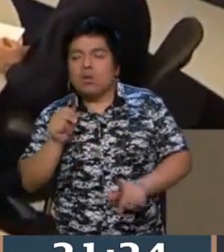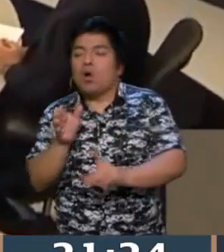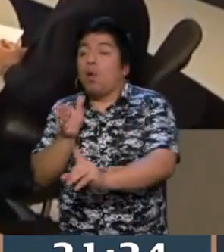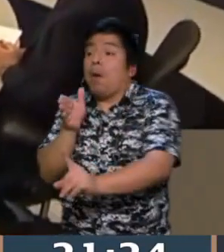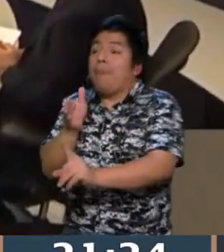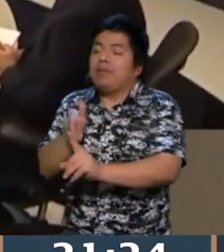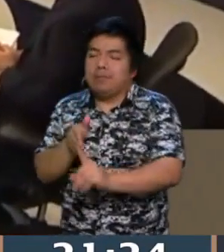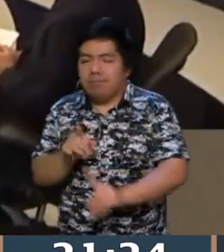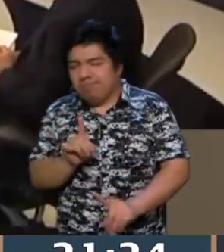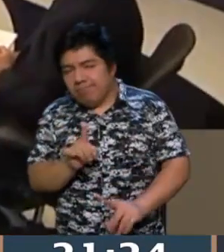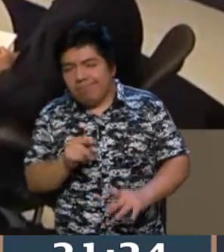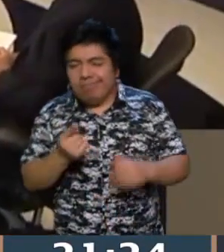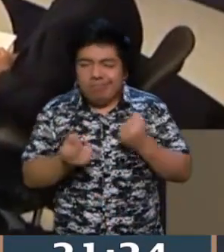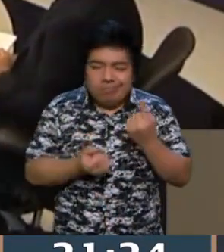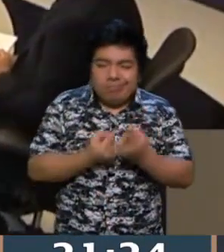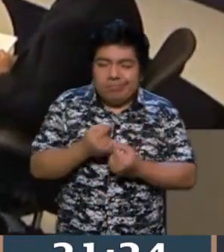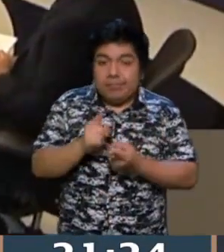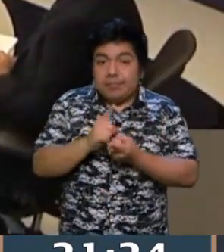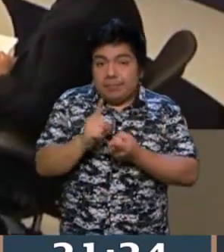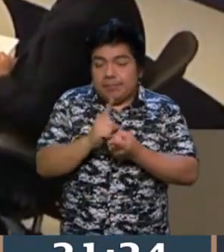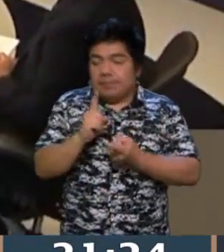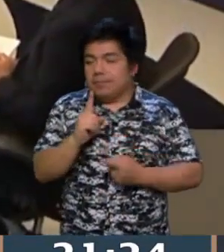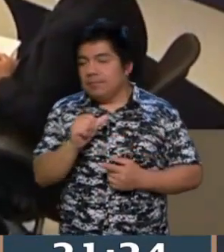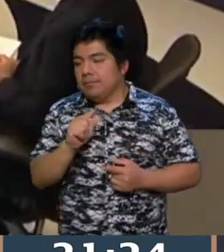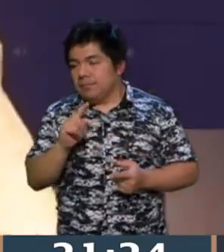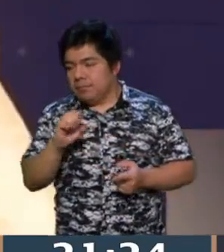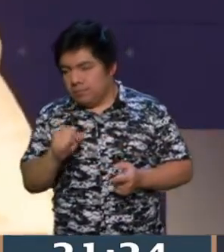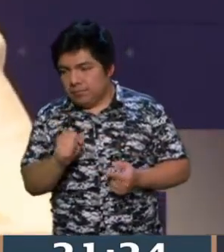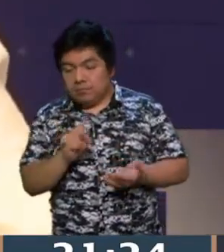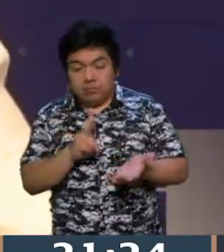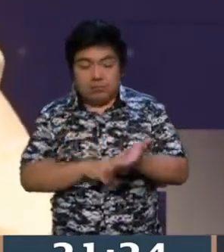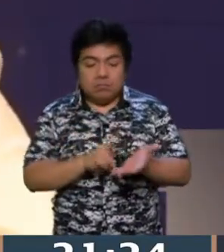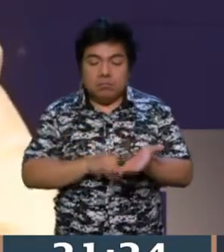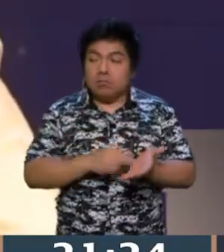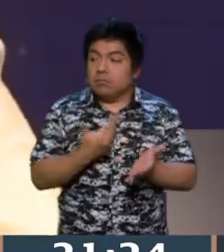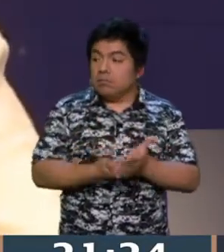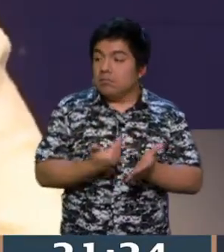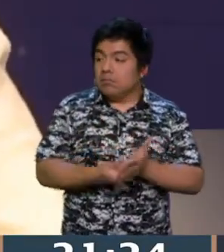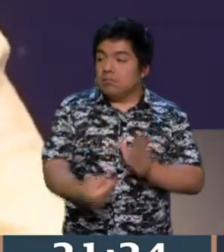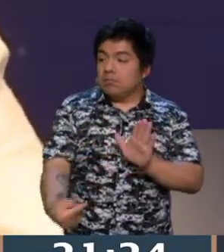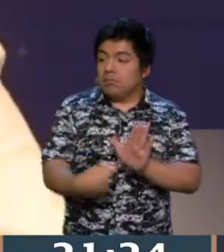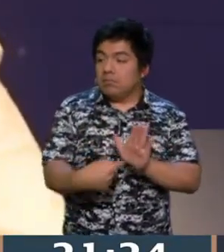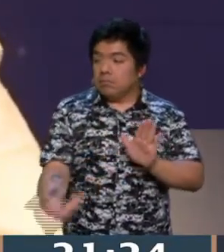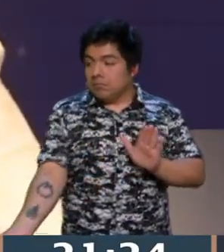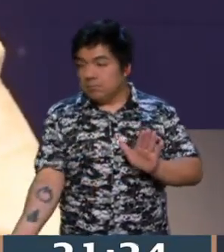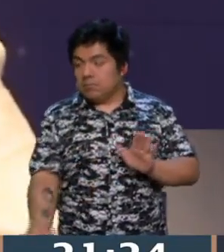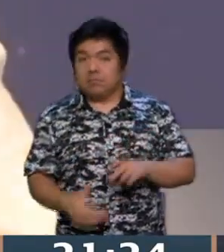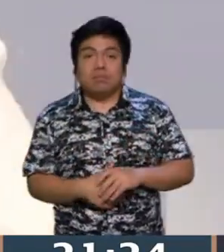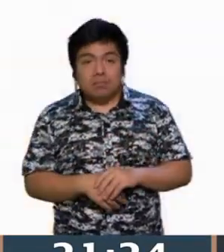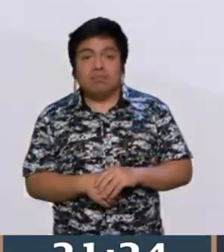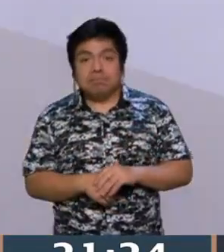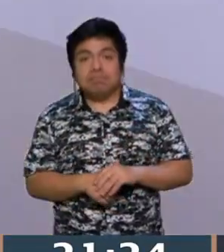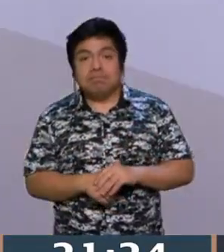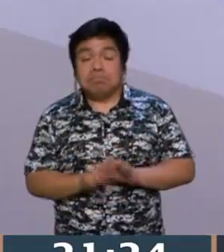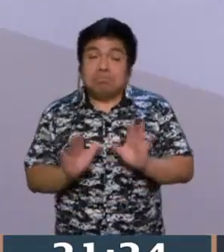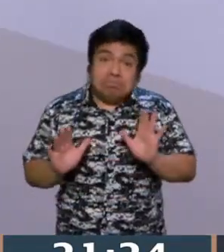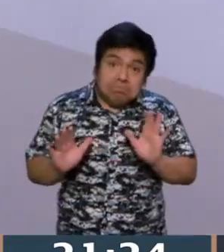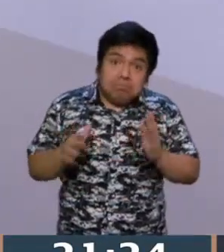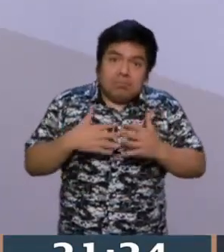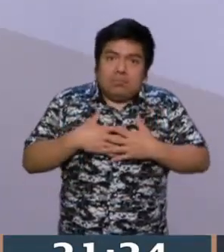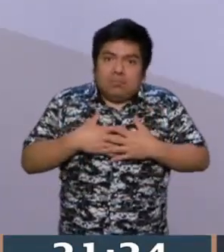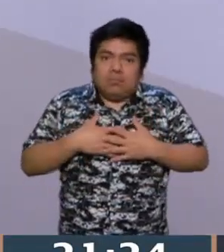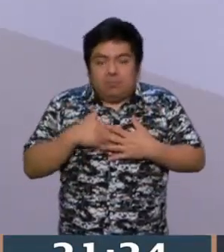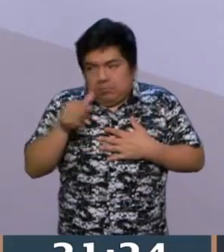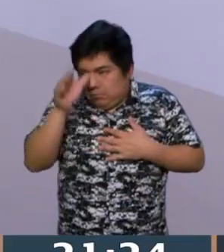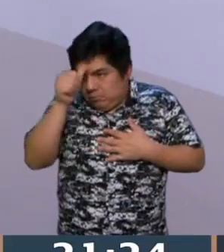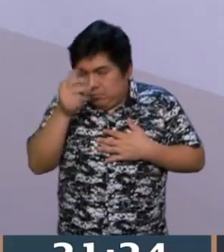específicas, pero sí en que los datos que se den pues correspondan a una realidad. Secretario, es una postura con la que, digo, a título personal